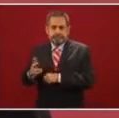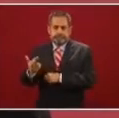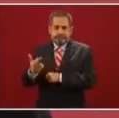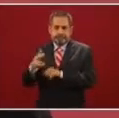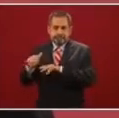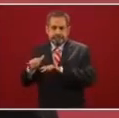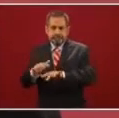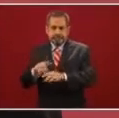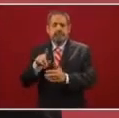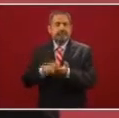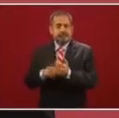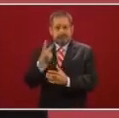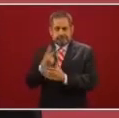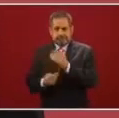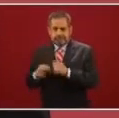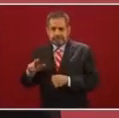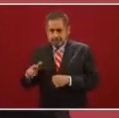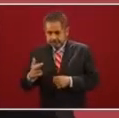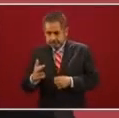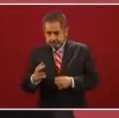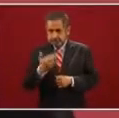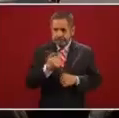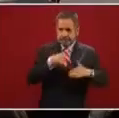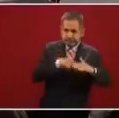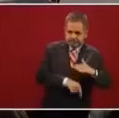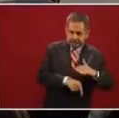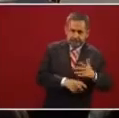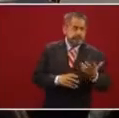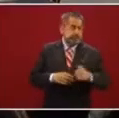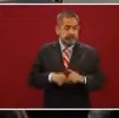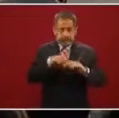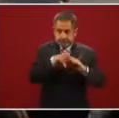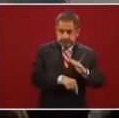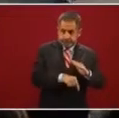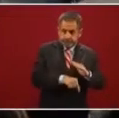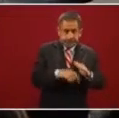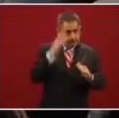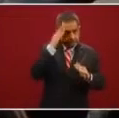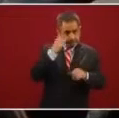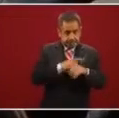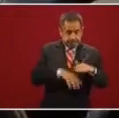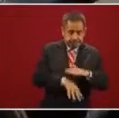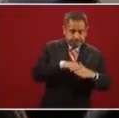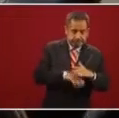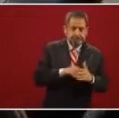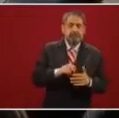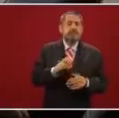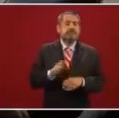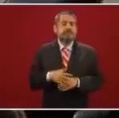dos tipos de fuentes. Entonces, está sobreexplotada el acuífero principalmente por la